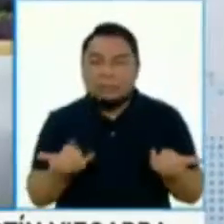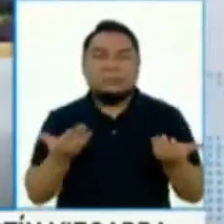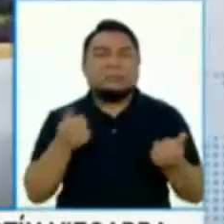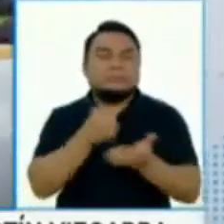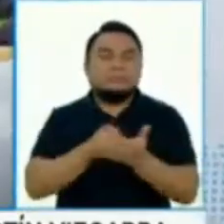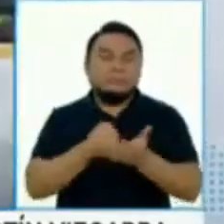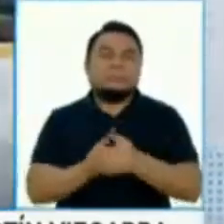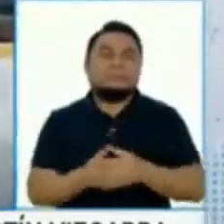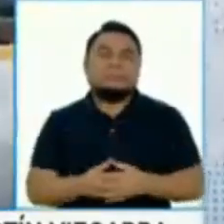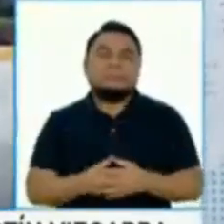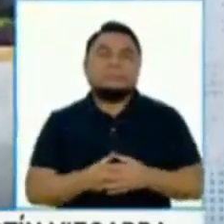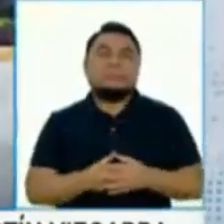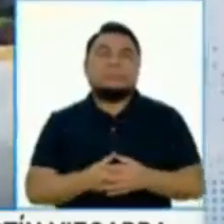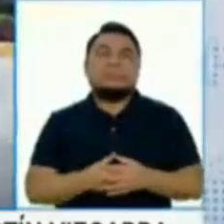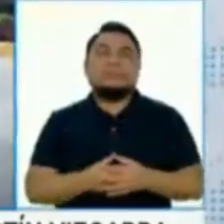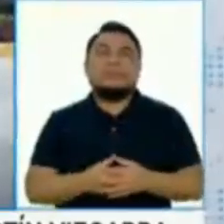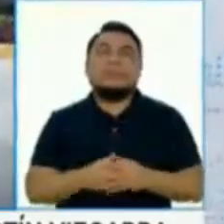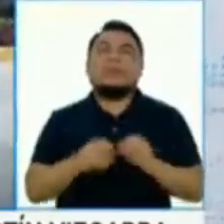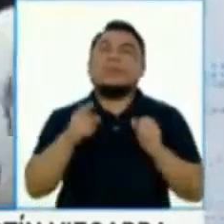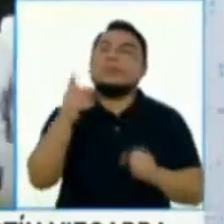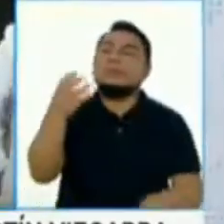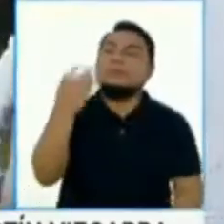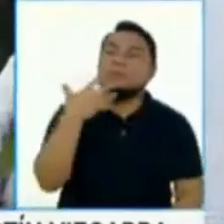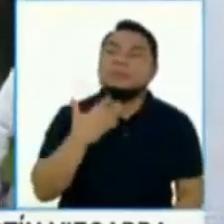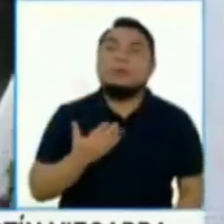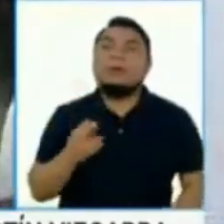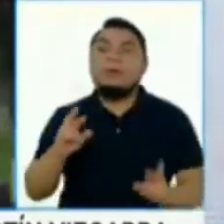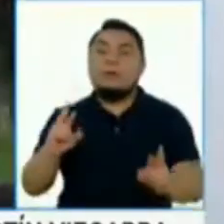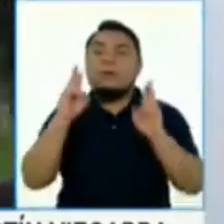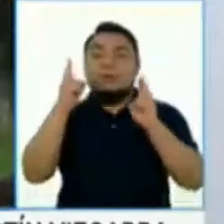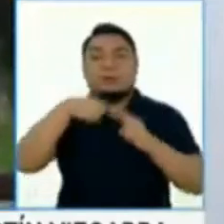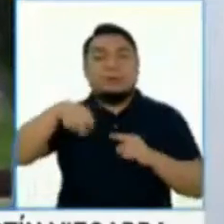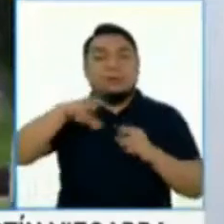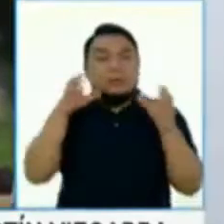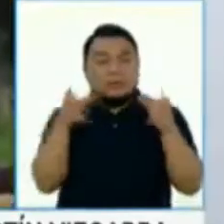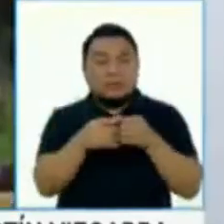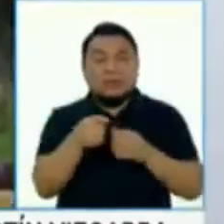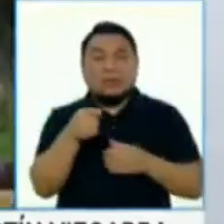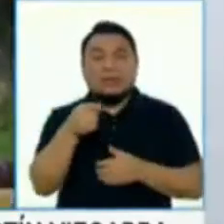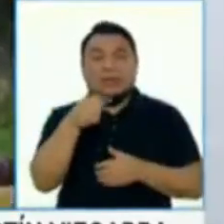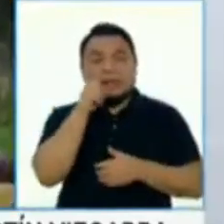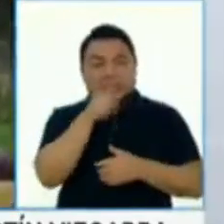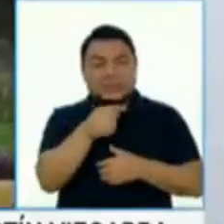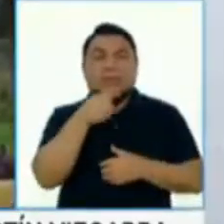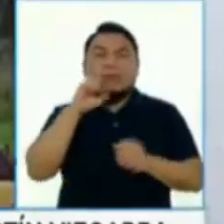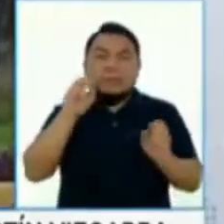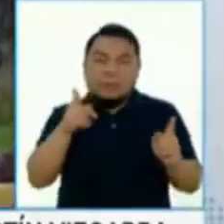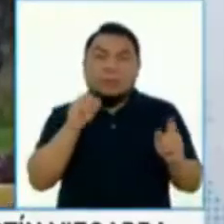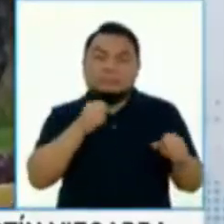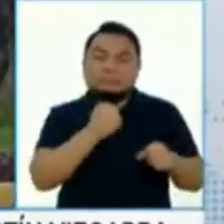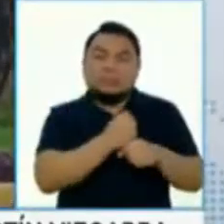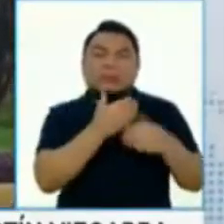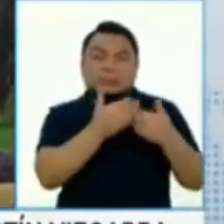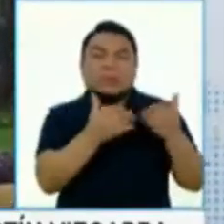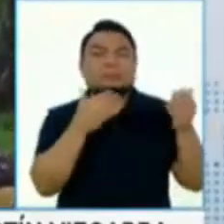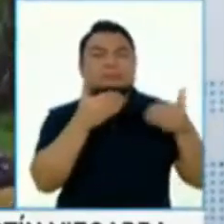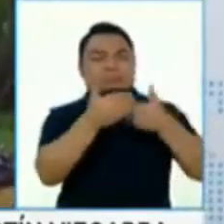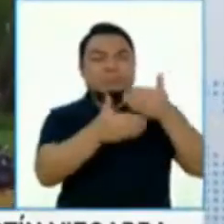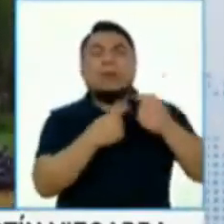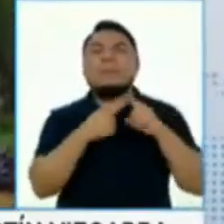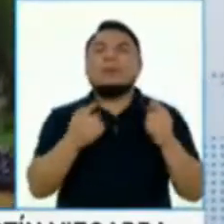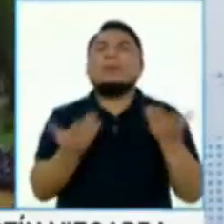señores pero se menciona que ojalá la lectura del ejecutivo sea esa pero cuál será la lectura